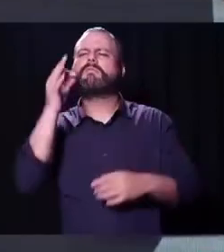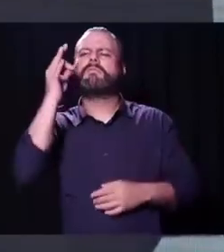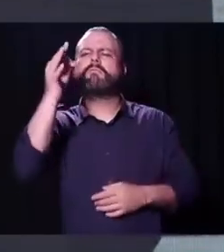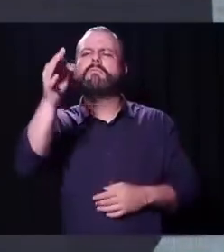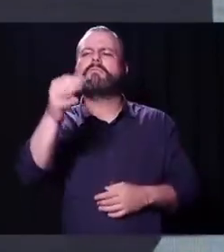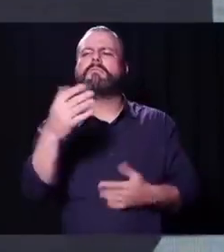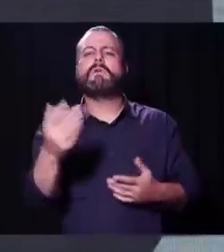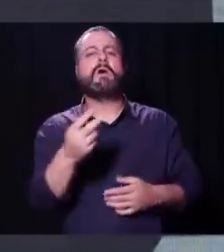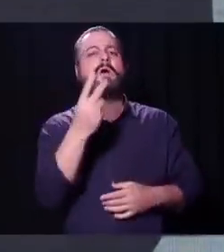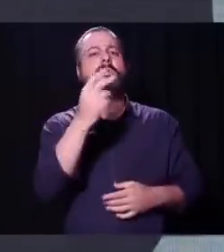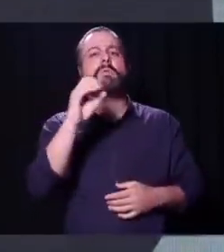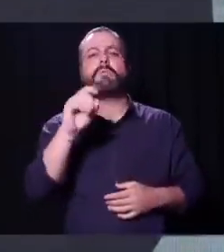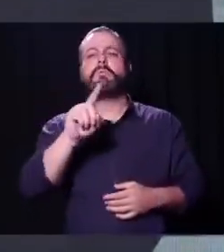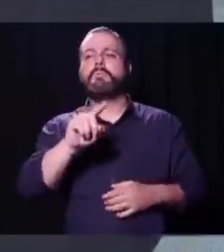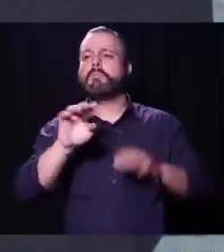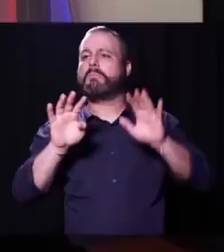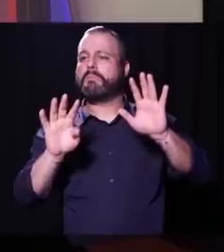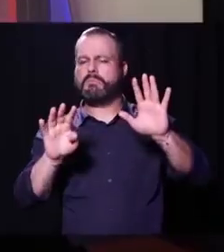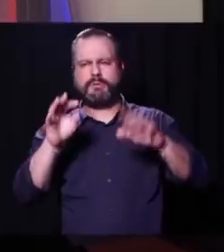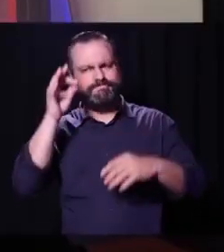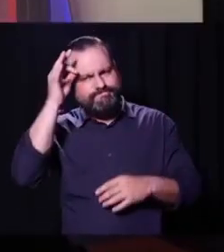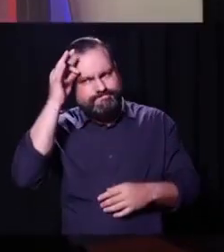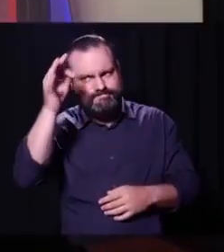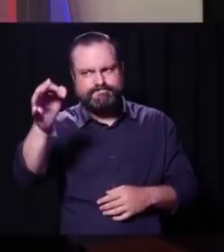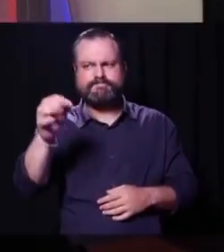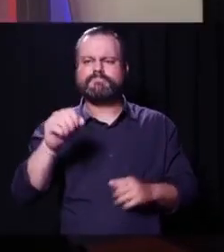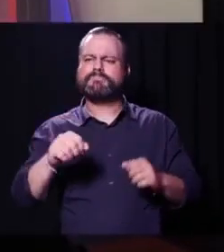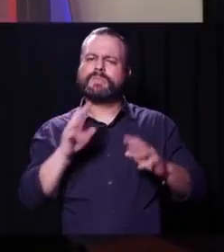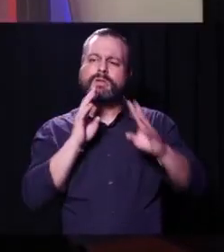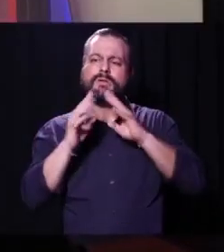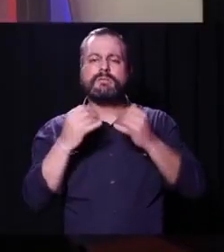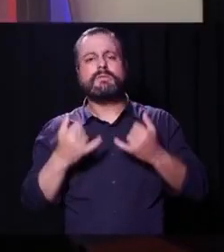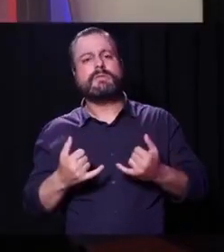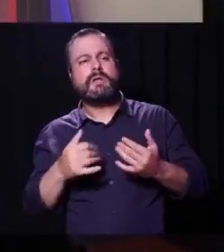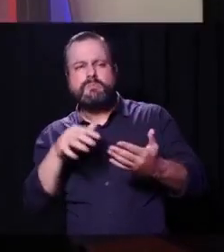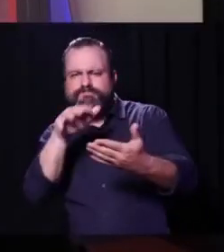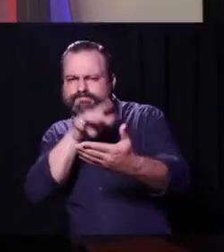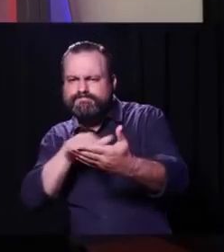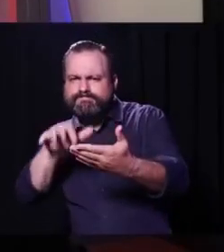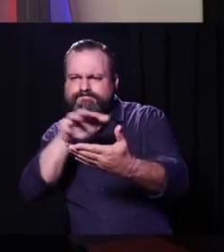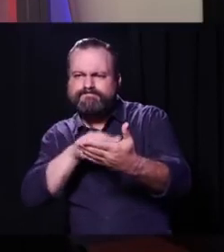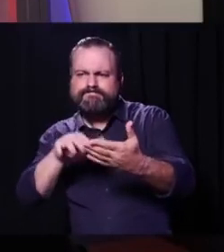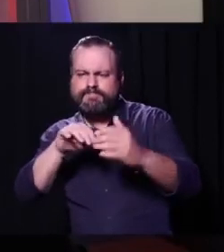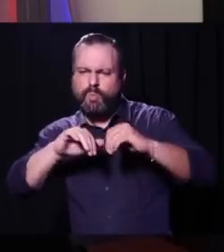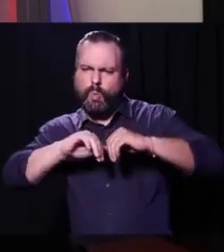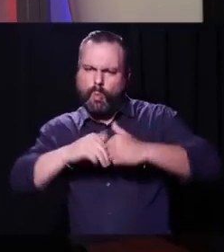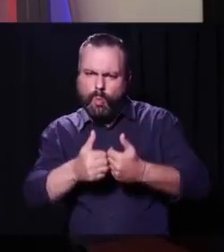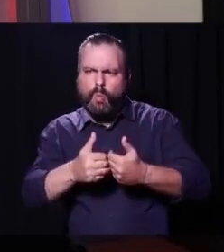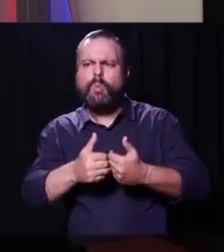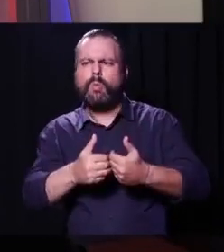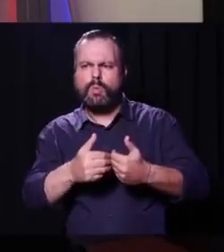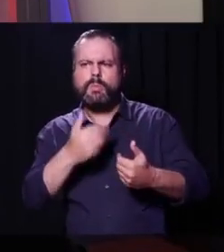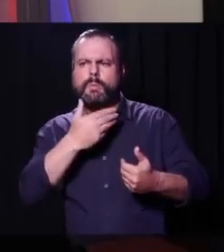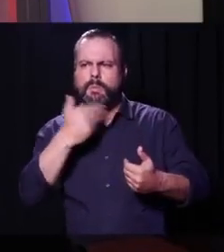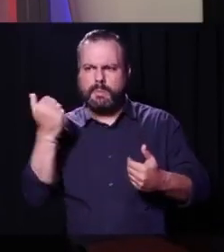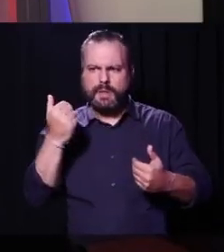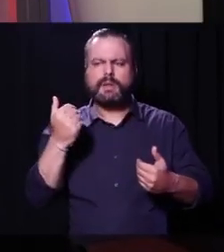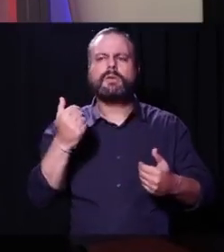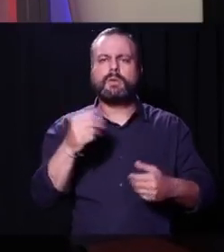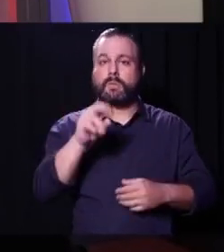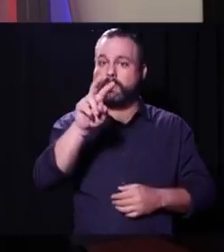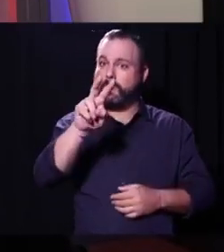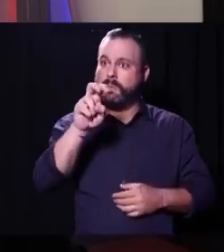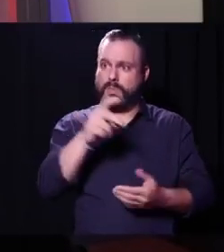sale esa visión 2050? Bueno, yo le voy a decir a los que están escuchando. Eso sale de que más de 800 profesionales y técnicos del